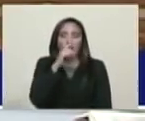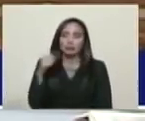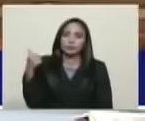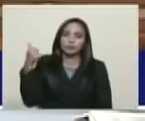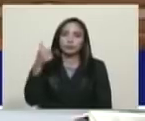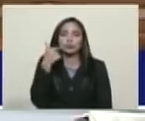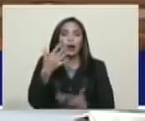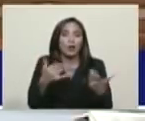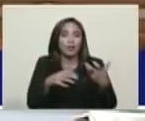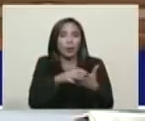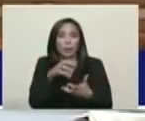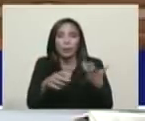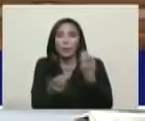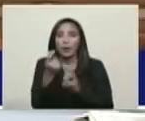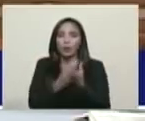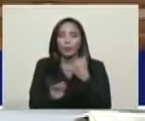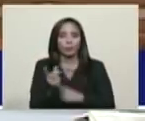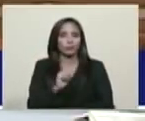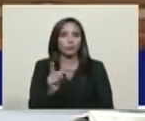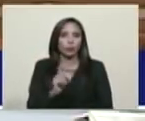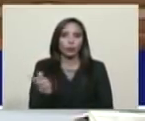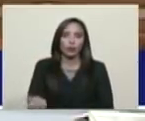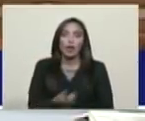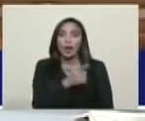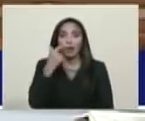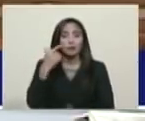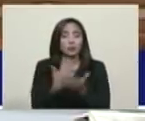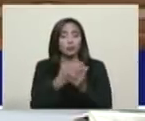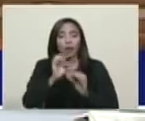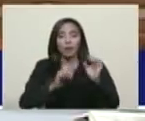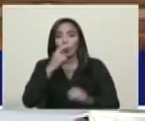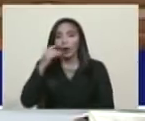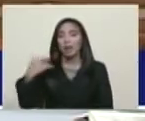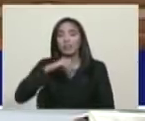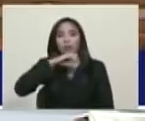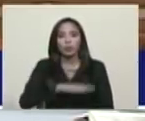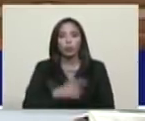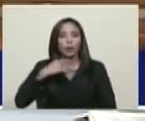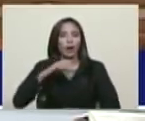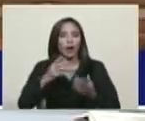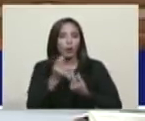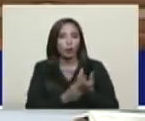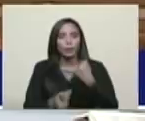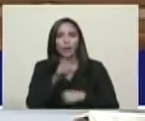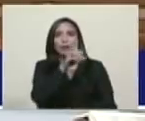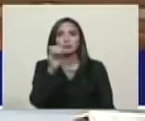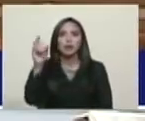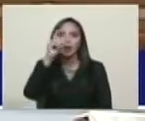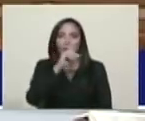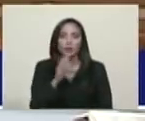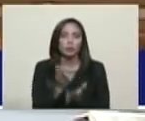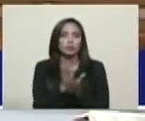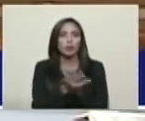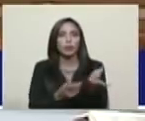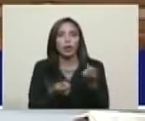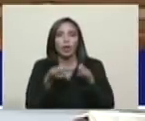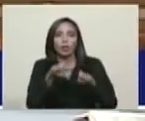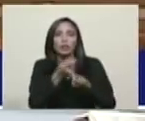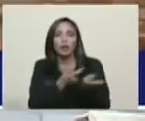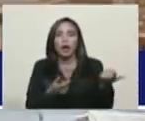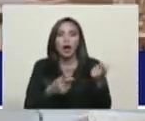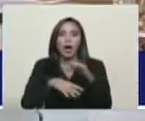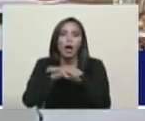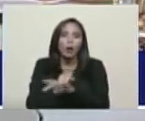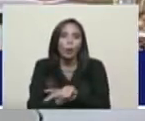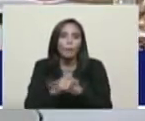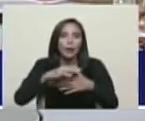guerra económica. Si ustedes estudian la historia económica de Venezuela, 100 años de chantaje, esconden la carne, suben el precio